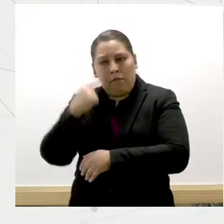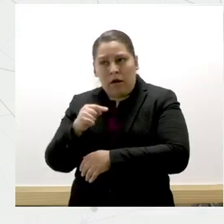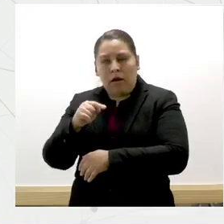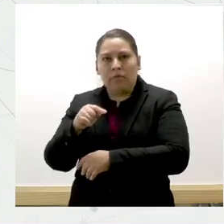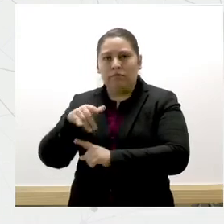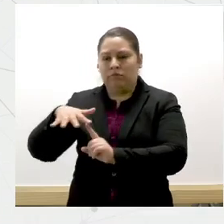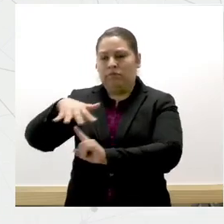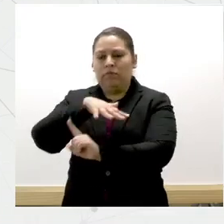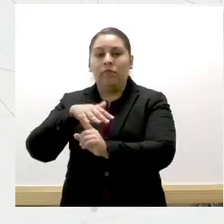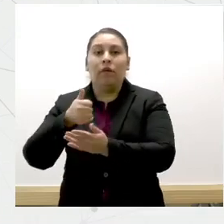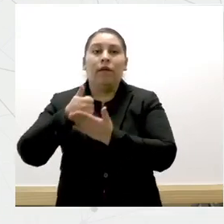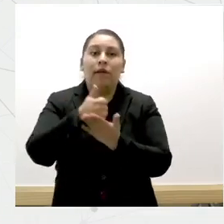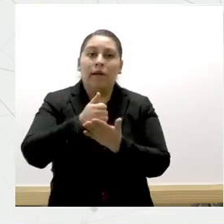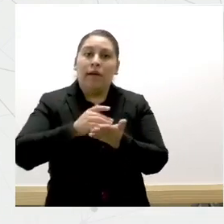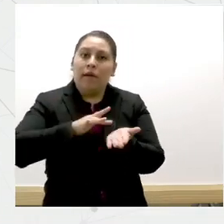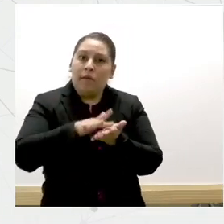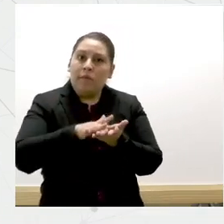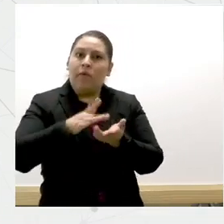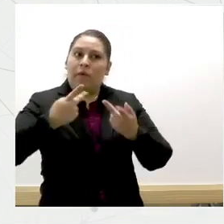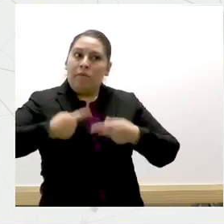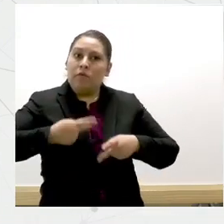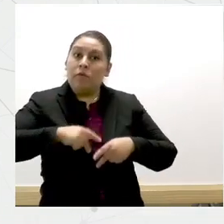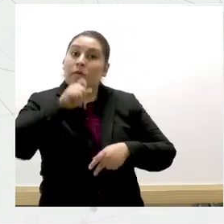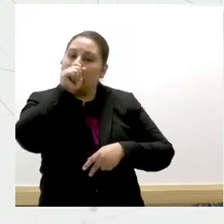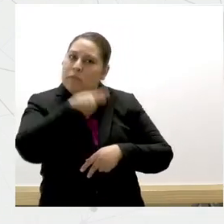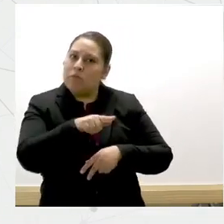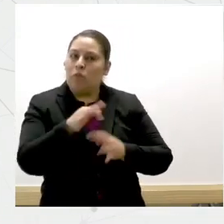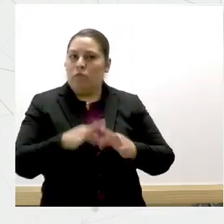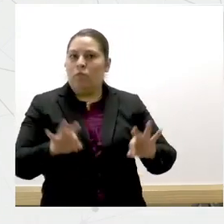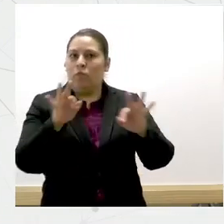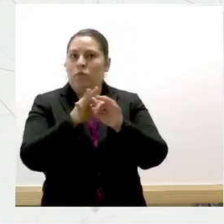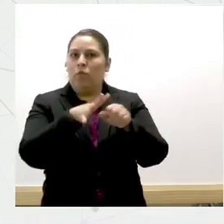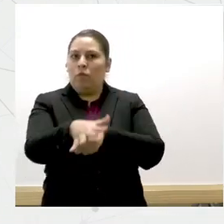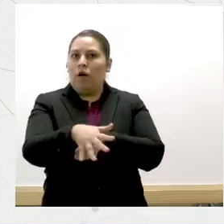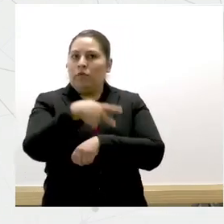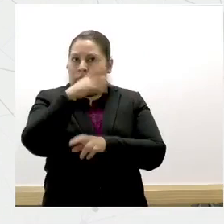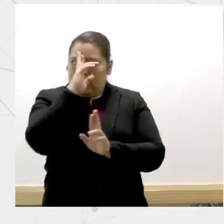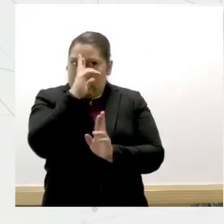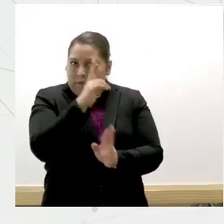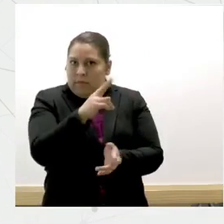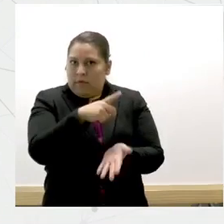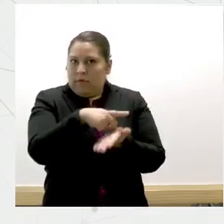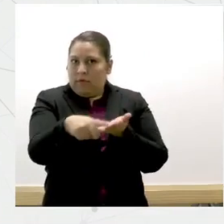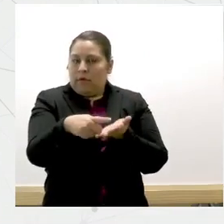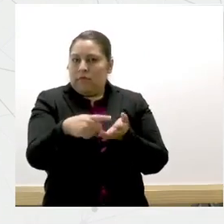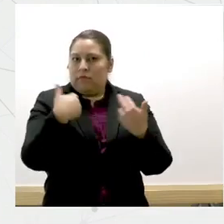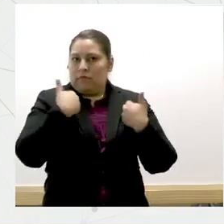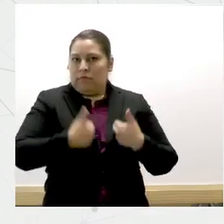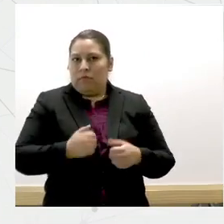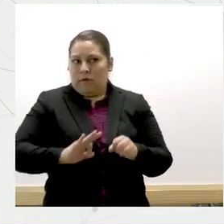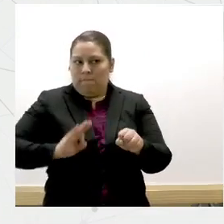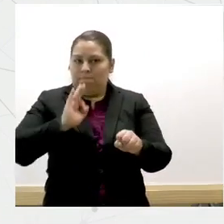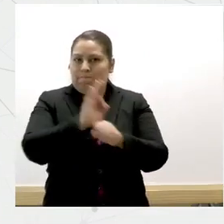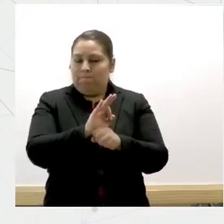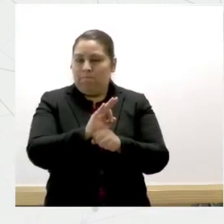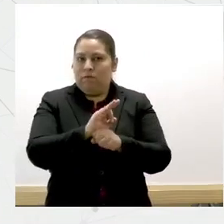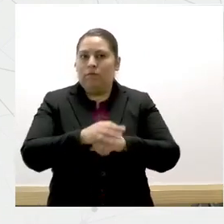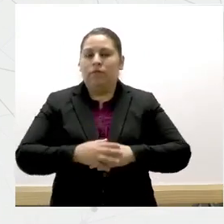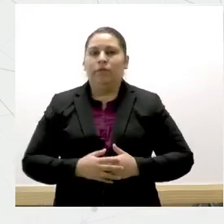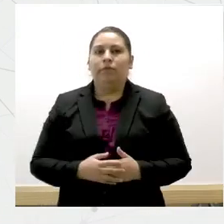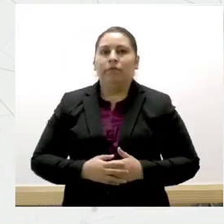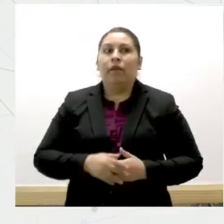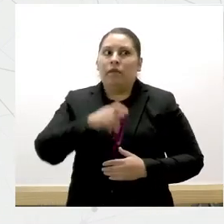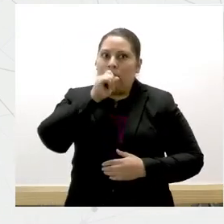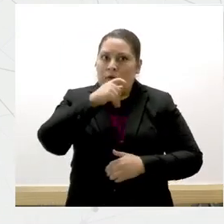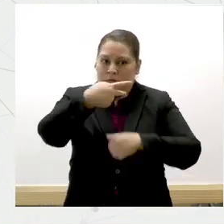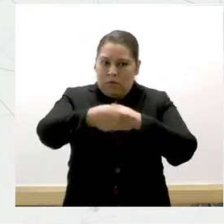sobre todo en la garantía de los derechos. Pensemos, no tenemos ninguna duda de la protección de nuestro derecho a la intimidad, a la seguridad, a la